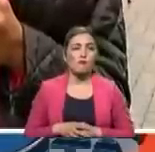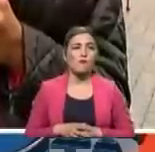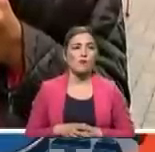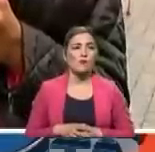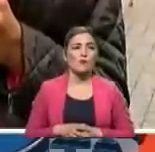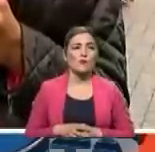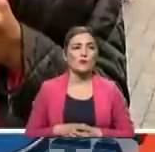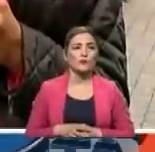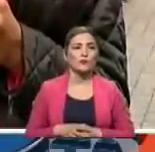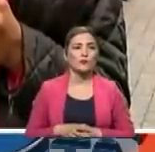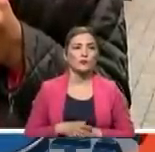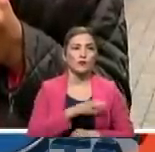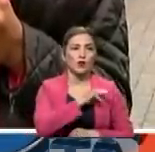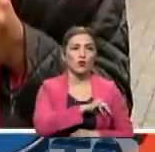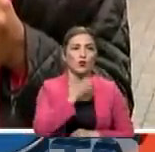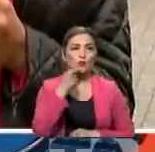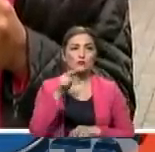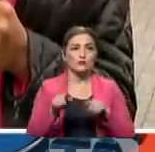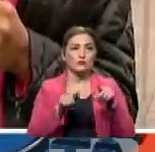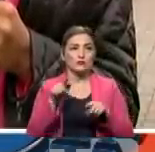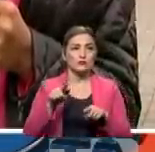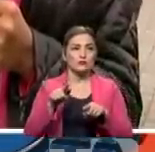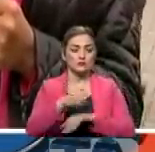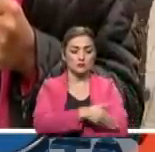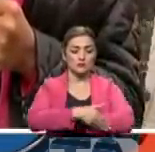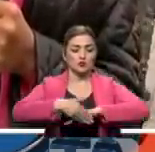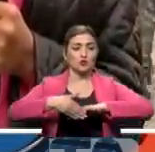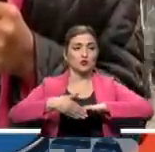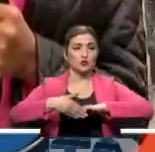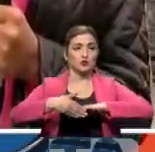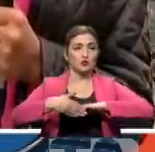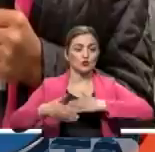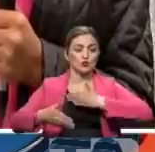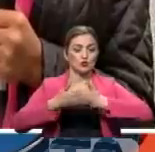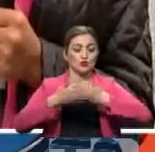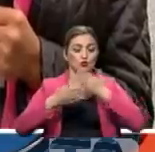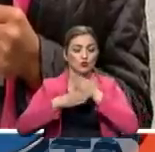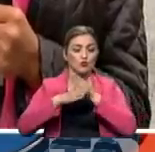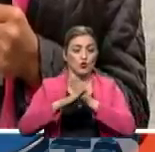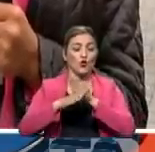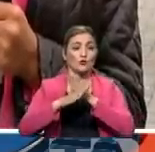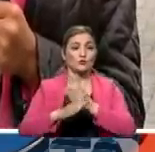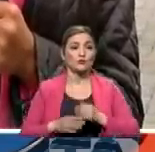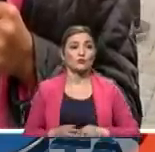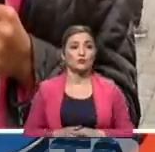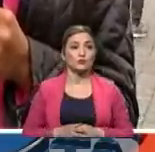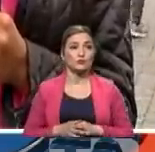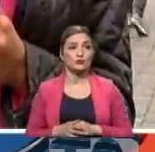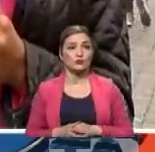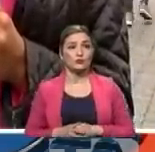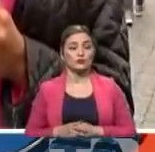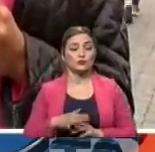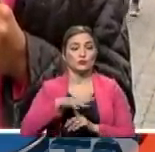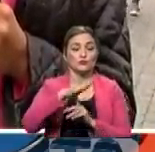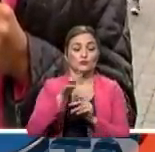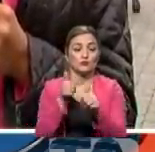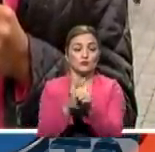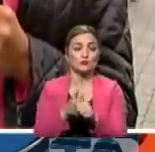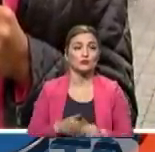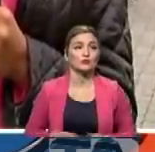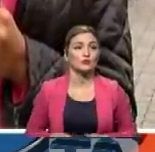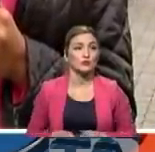según el reporte del municipio de Quito, es que algunas calles, como tú lo dices, están completamente cerradas, sobre todo las que están en las inmediaciones del Parque El Arbolito.